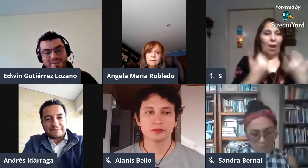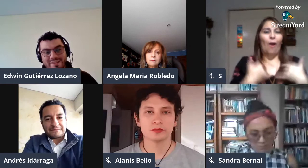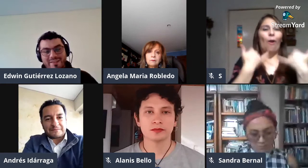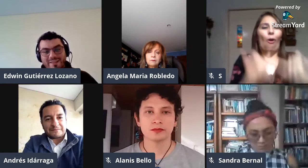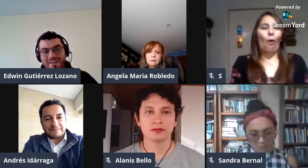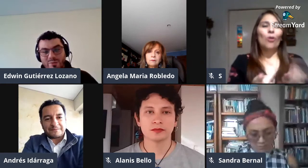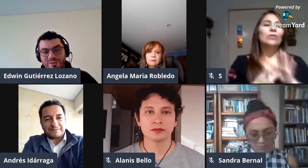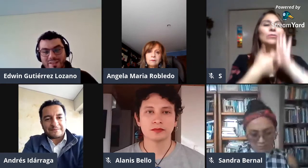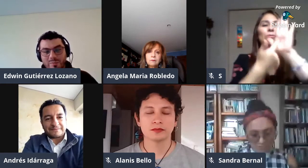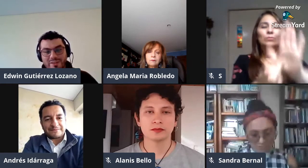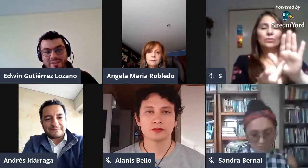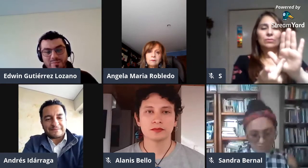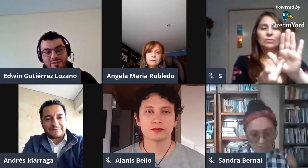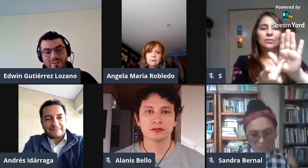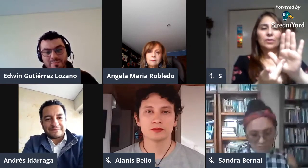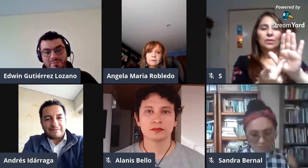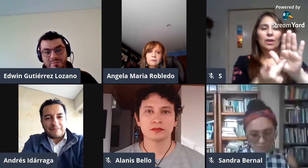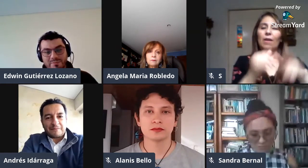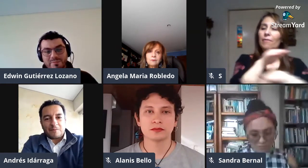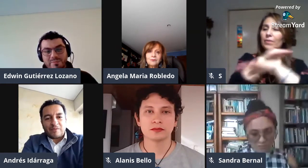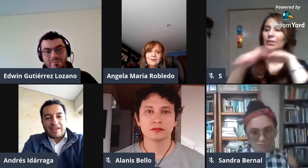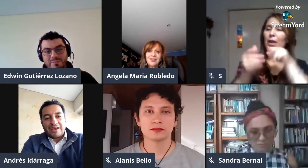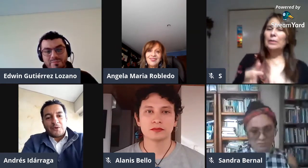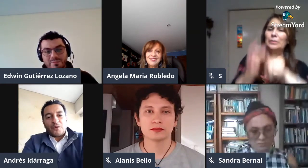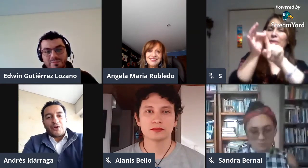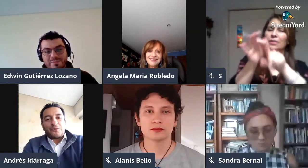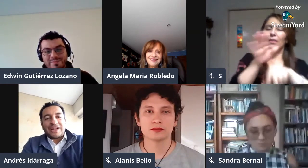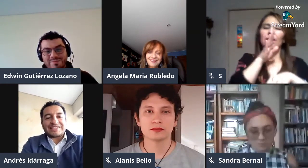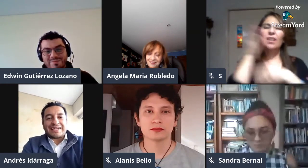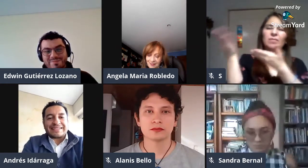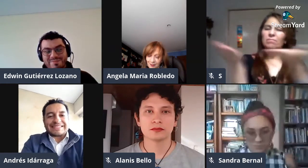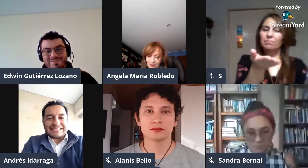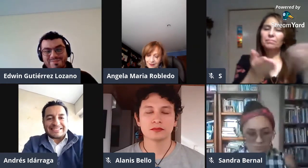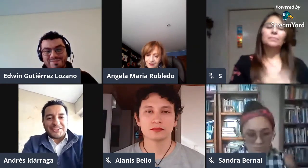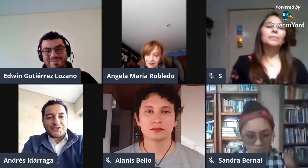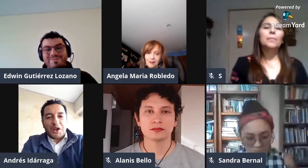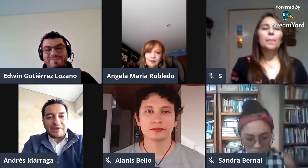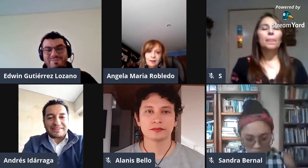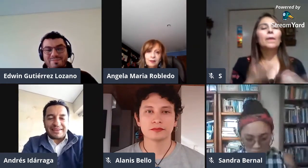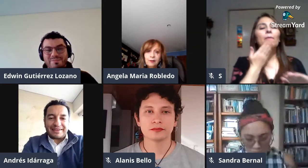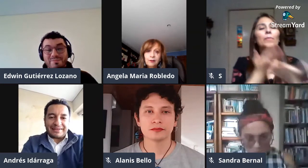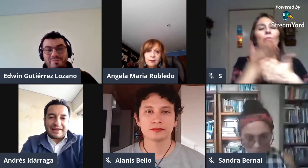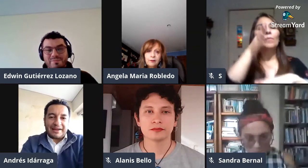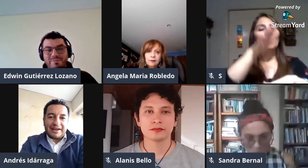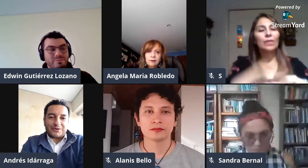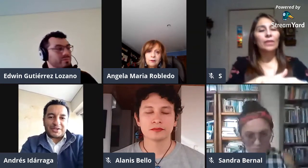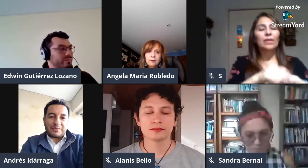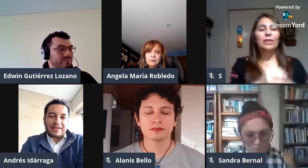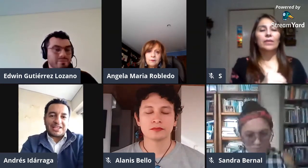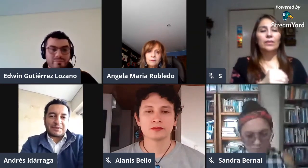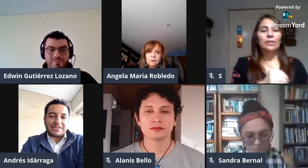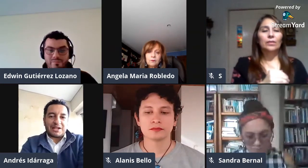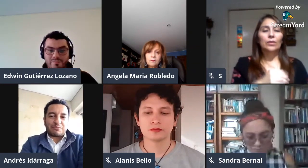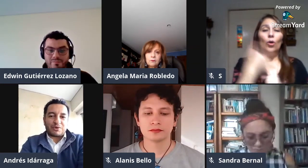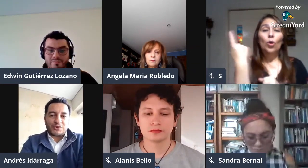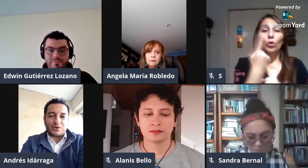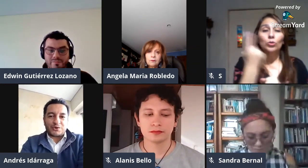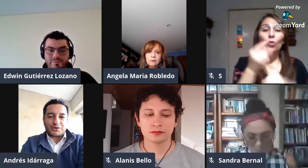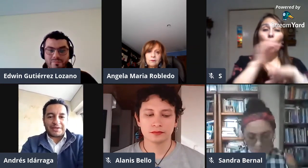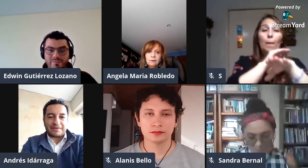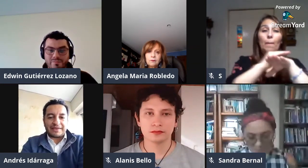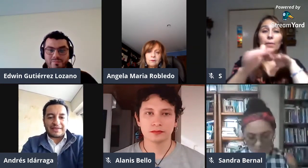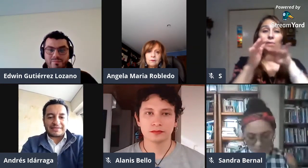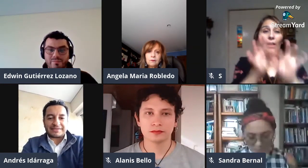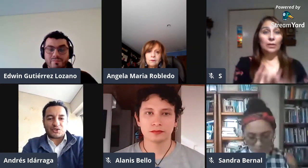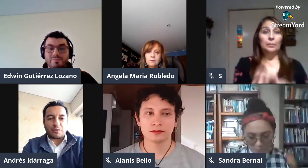presentar a nuestra invitada especial. Bueno, buenas tardes. No solamente a nuestra invitada especial, porque yo